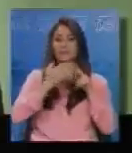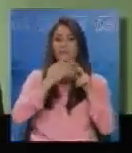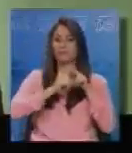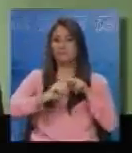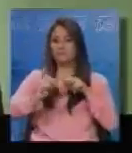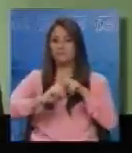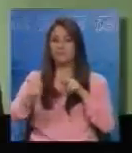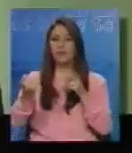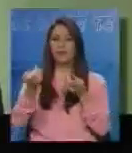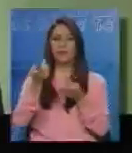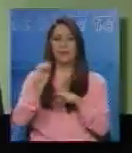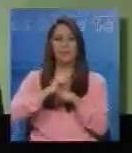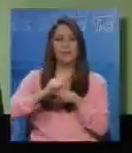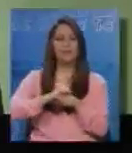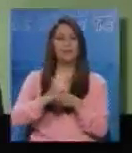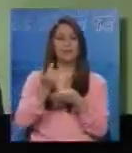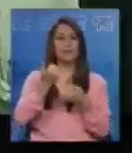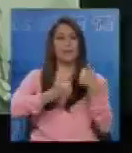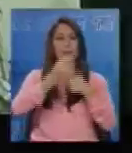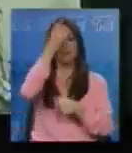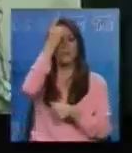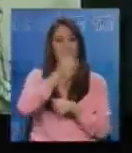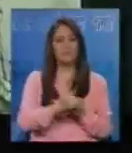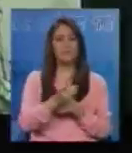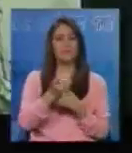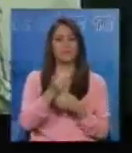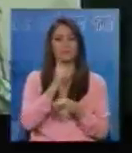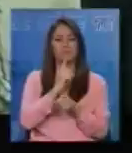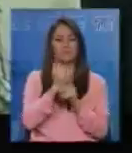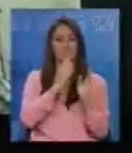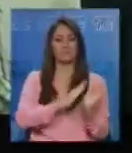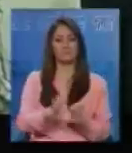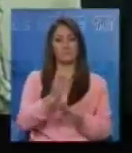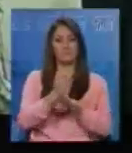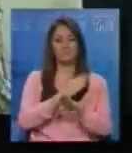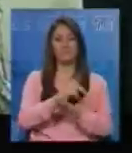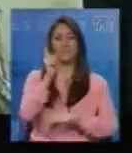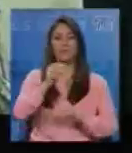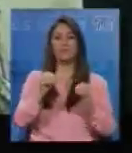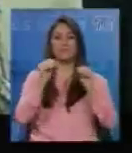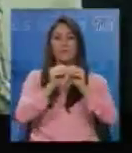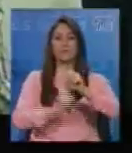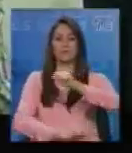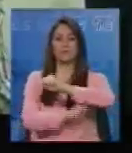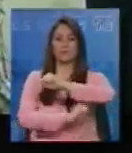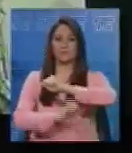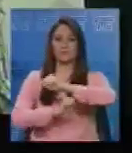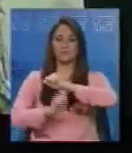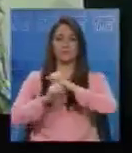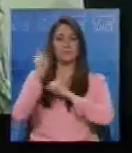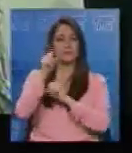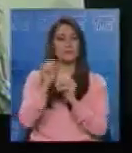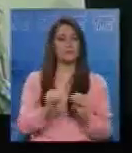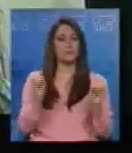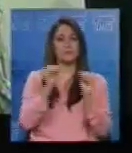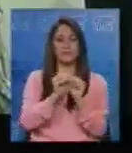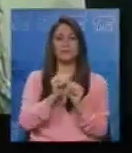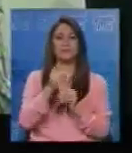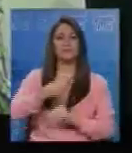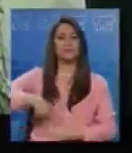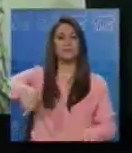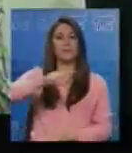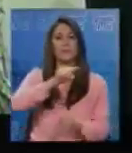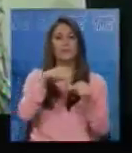fueron las decisiones que tomamos. El objetivo principalmente es fortalecer las capacidades a nivel de los tomadores